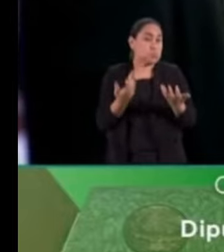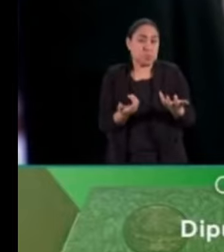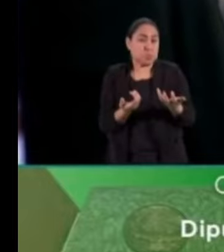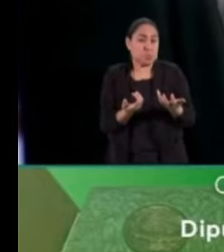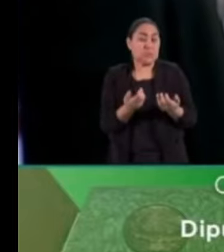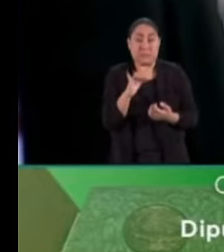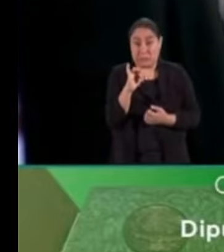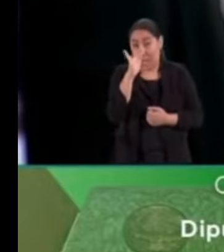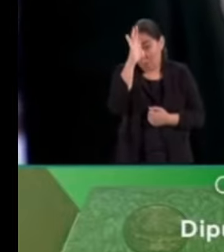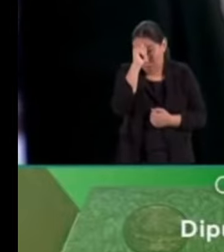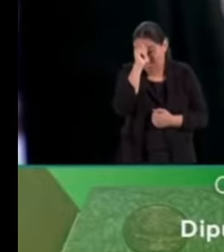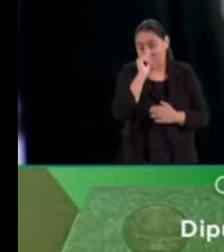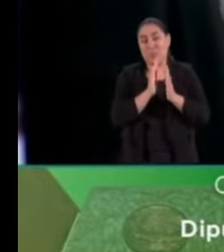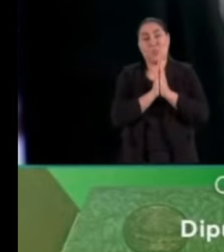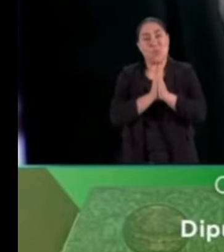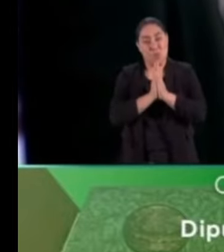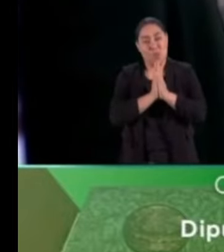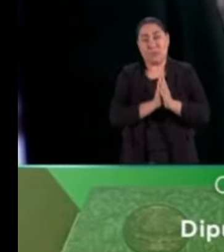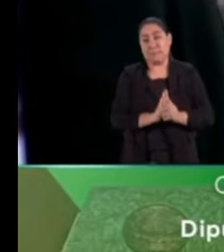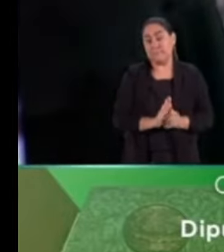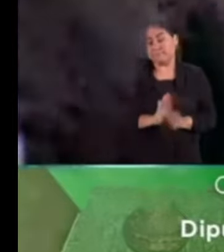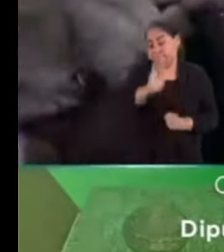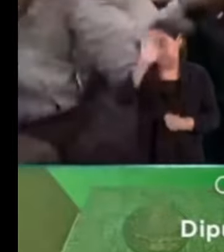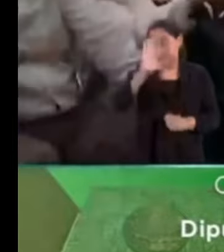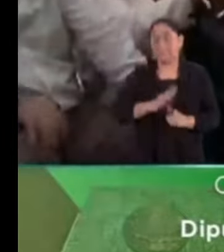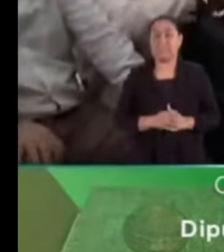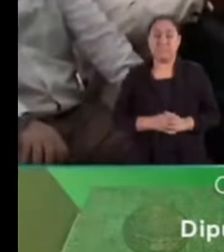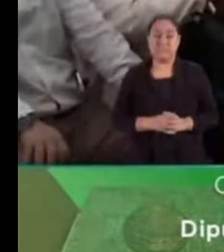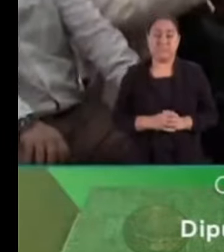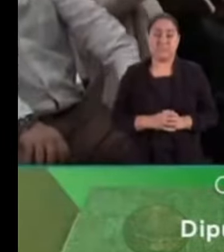estén por la afirmativa, sírvanse manifestarlo.